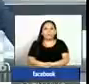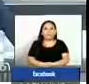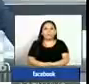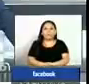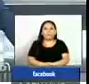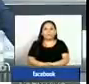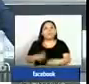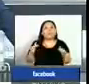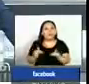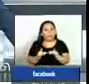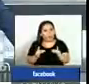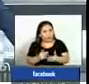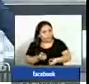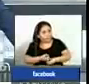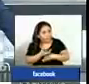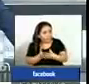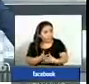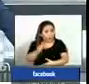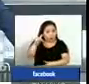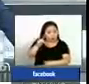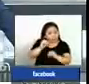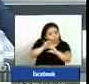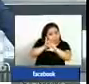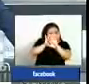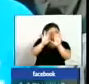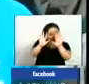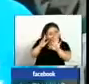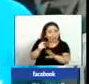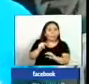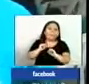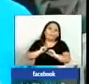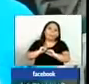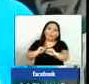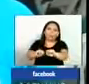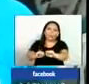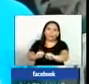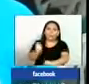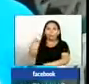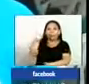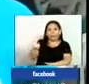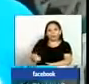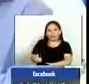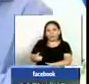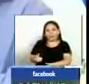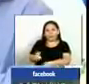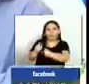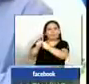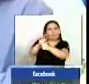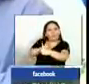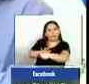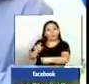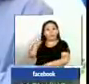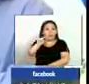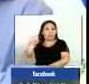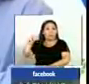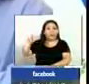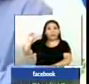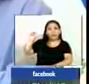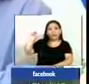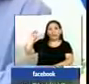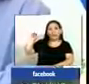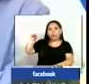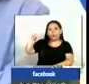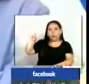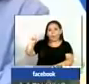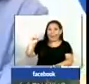Y también les queremos contar que esta madrugada falleció a causa del coronavirus Tomás Minero, quien fue